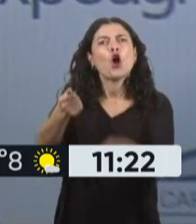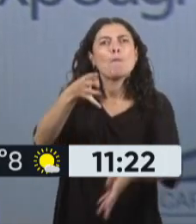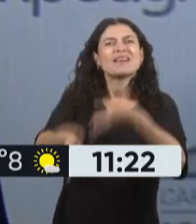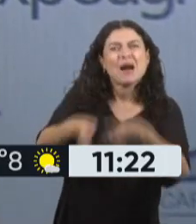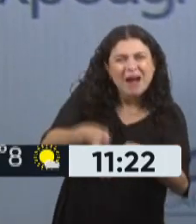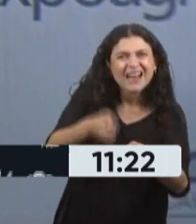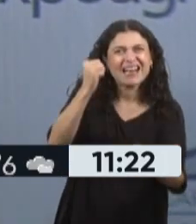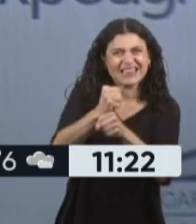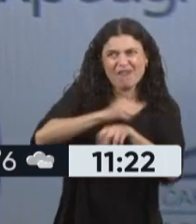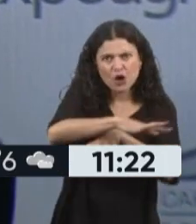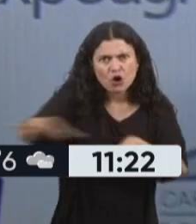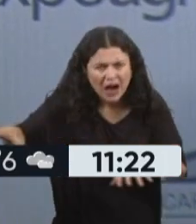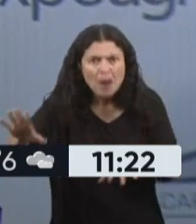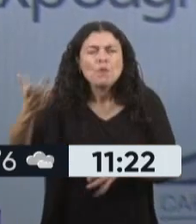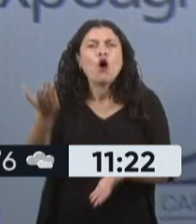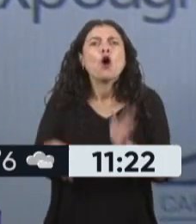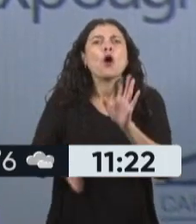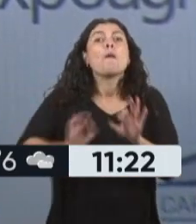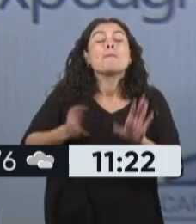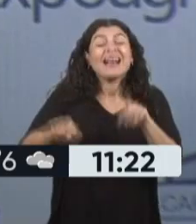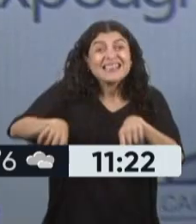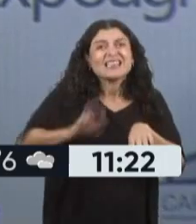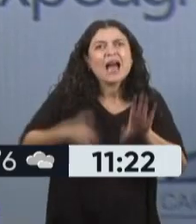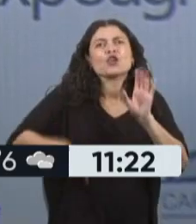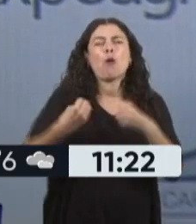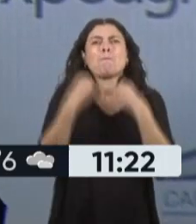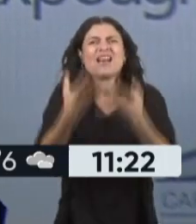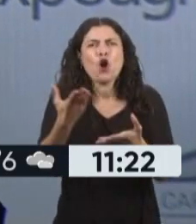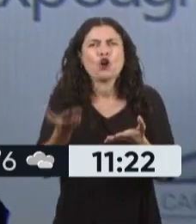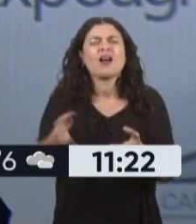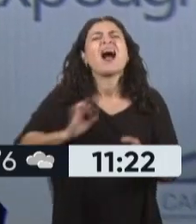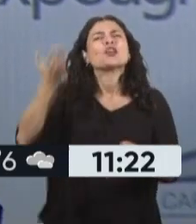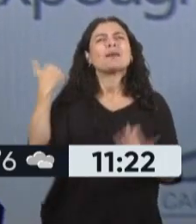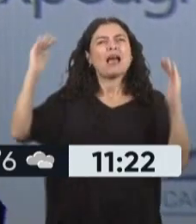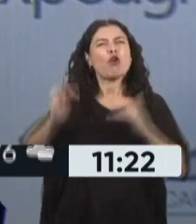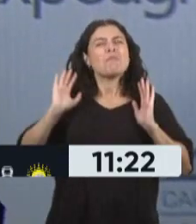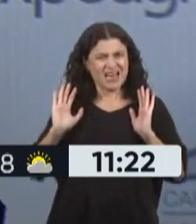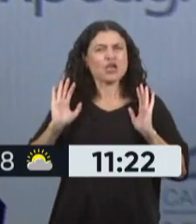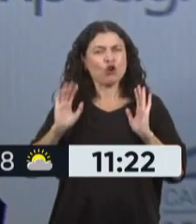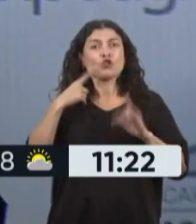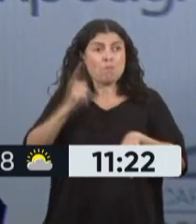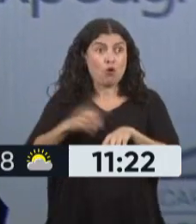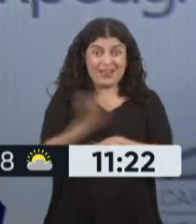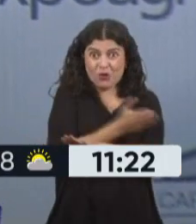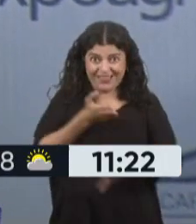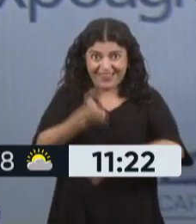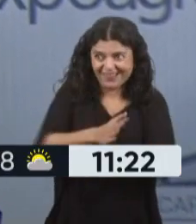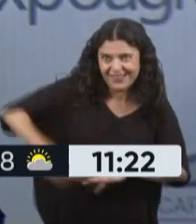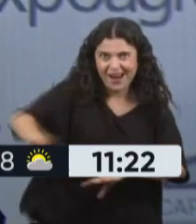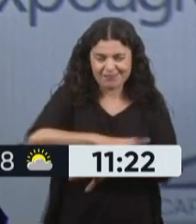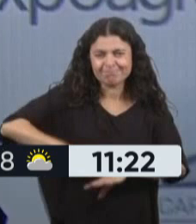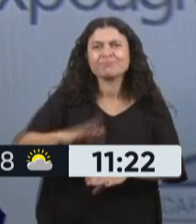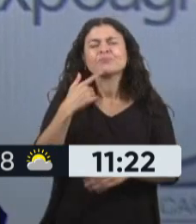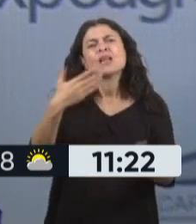50% respecto del año anterior. Recién en la previa a ingresar a esta sala